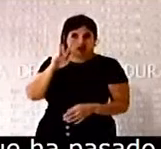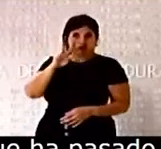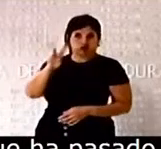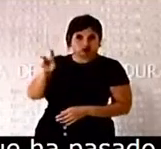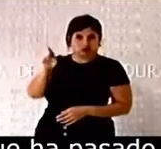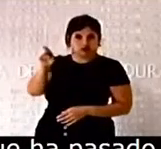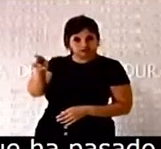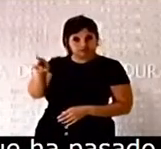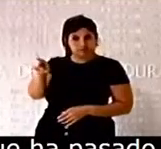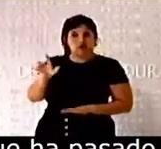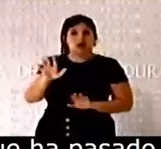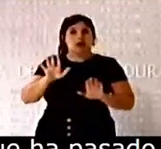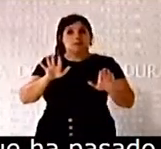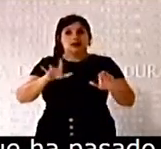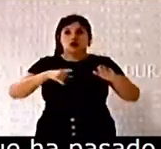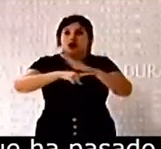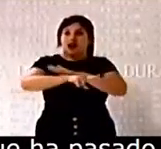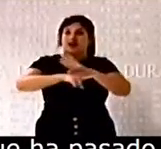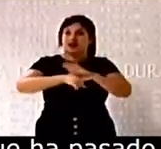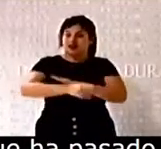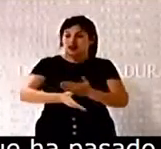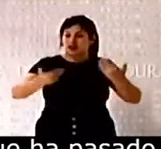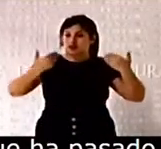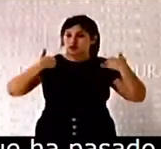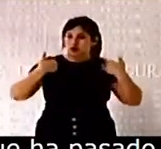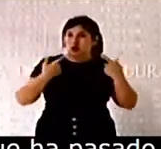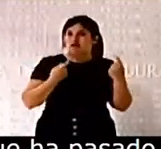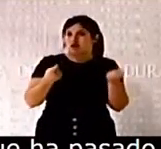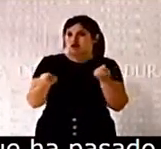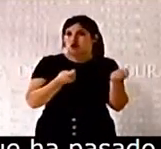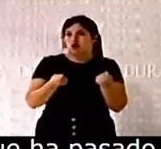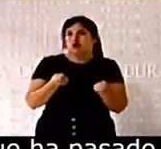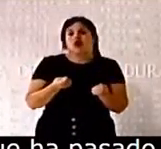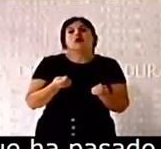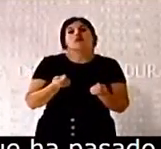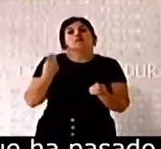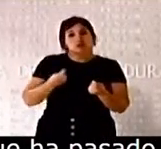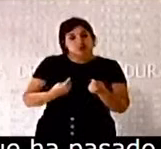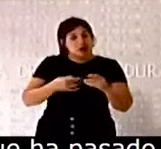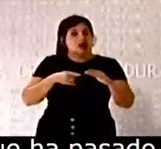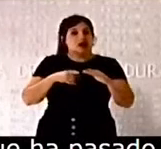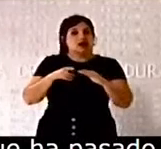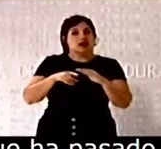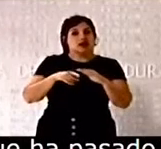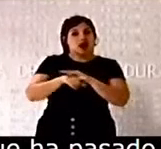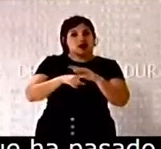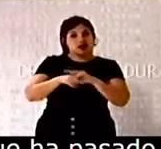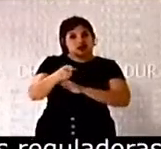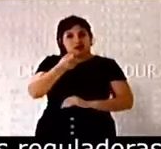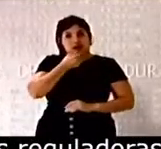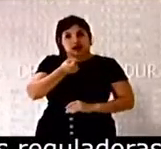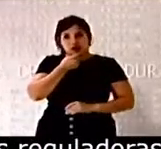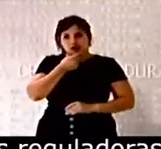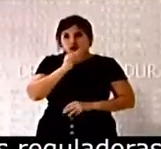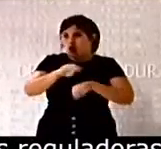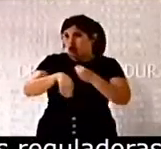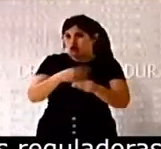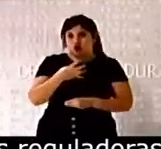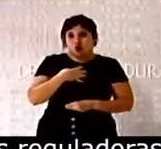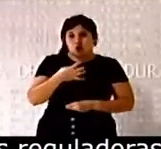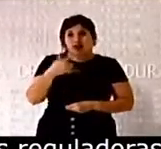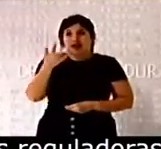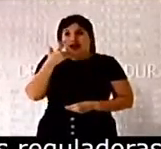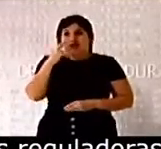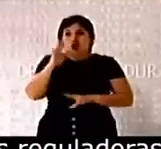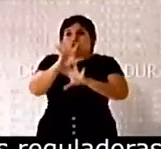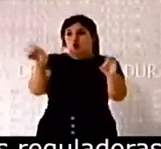pero las agencias reguladoras, la EMA tampoco lo puede hacer, no puede extraer conclusiones sobre si hay más riesgo o no, porque no ha